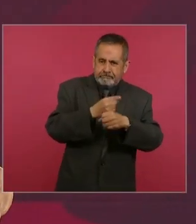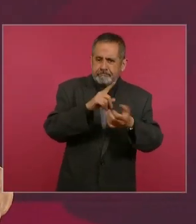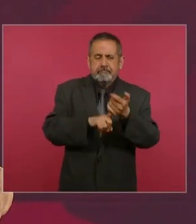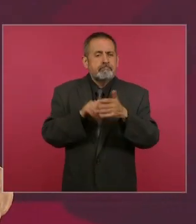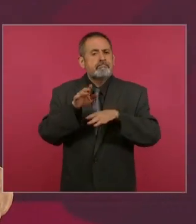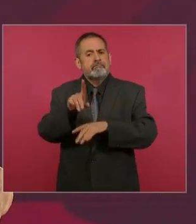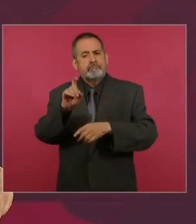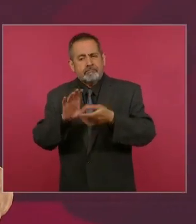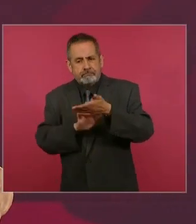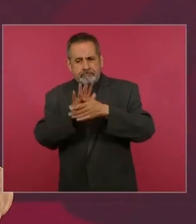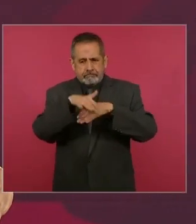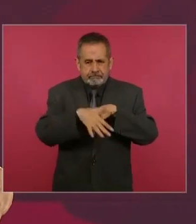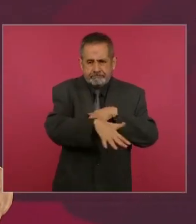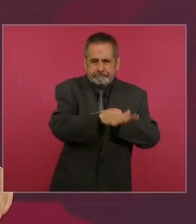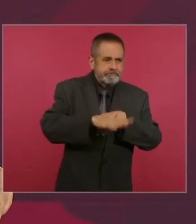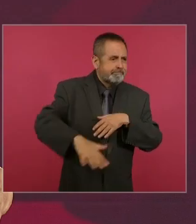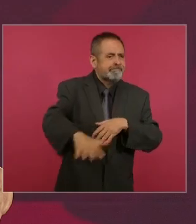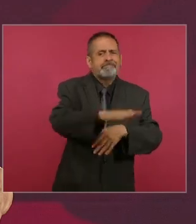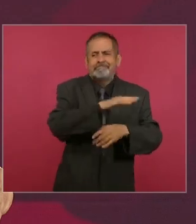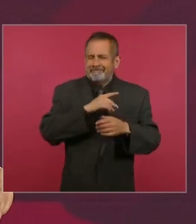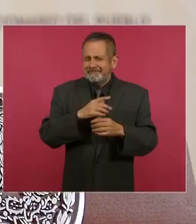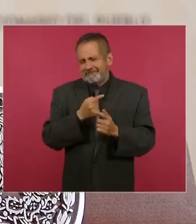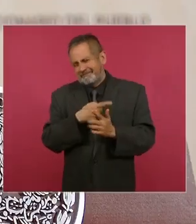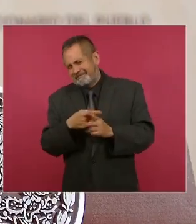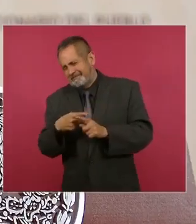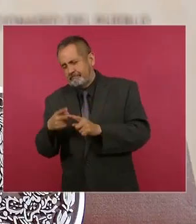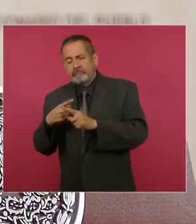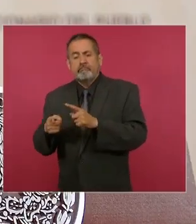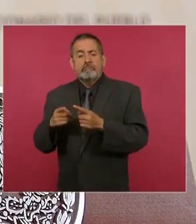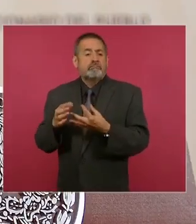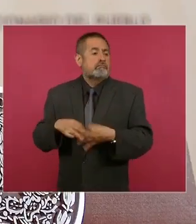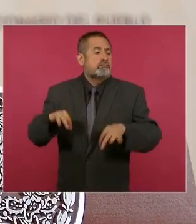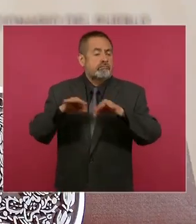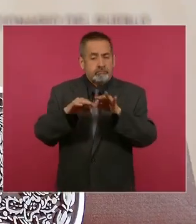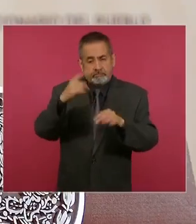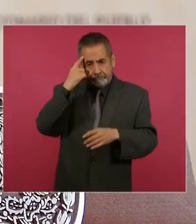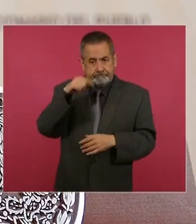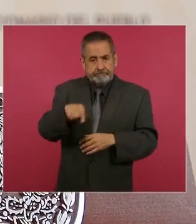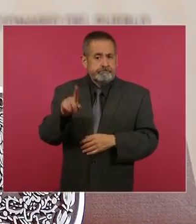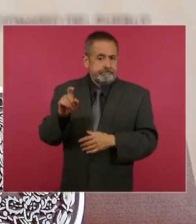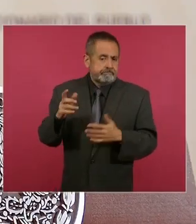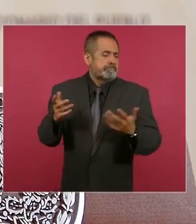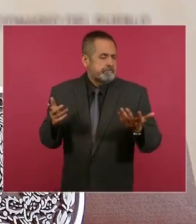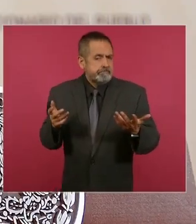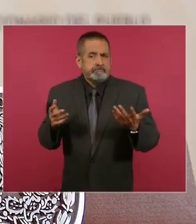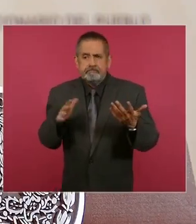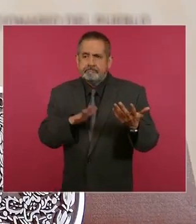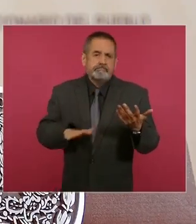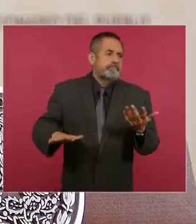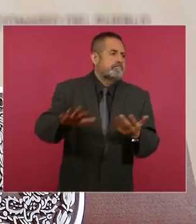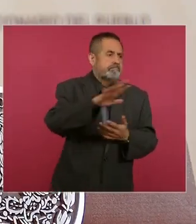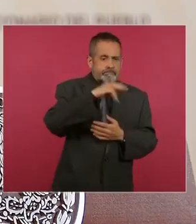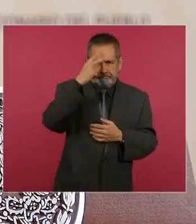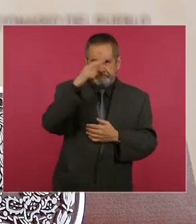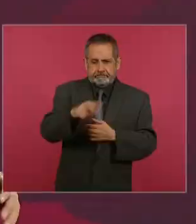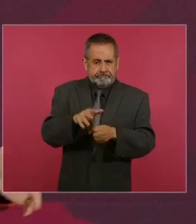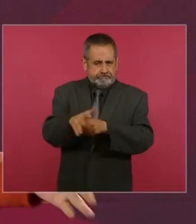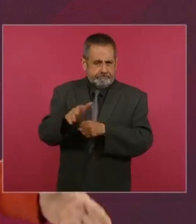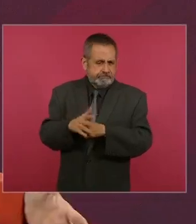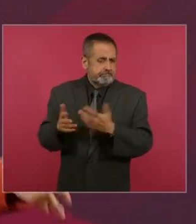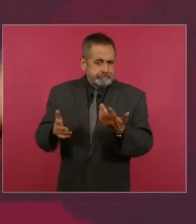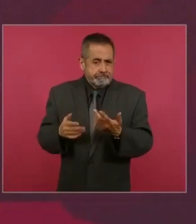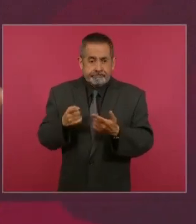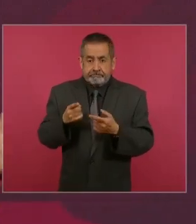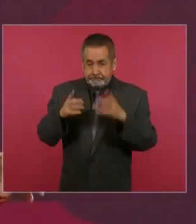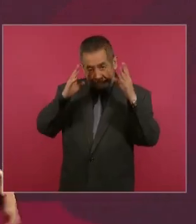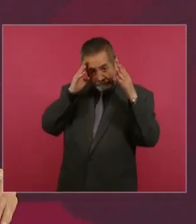del país, infraestructura fundamental para poder tener acceso al agua en todas las regiones de México. Entonces,